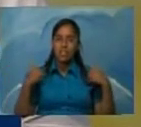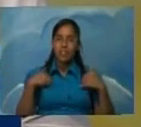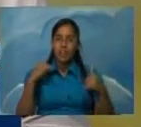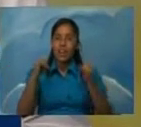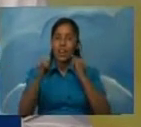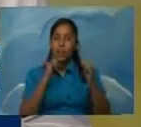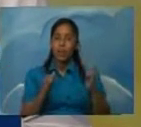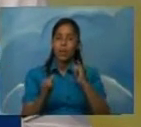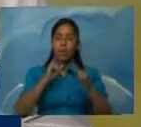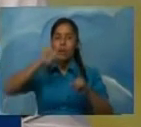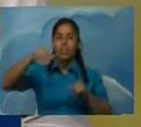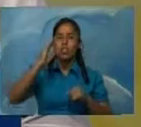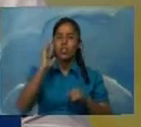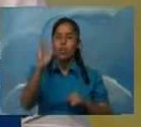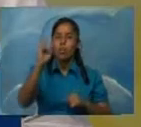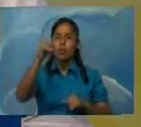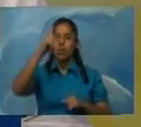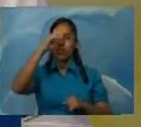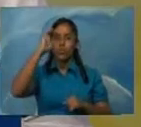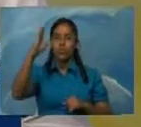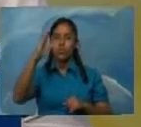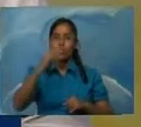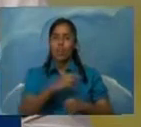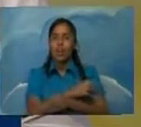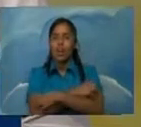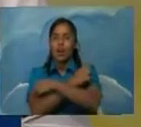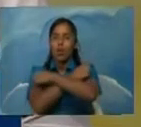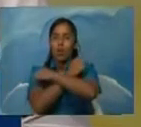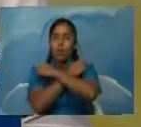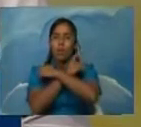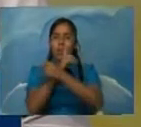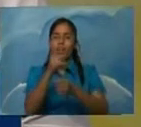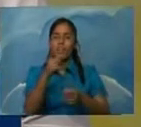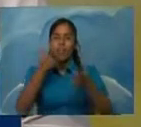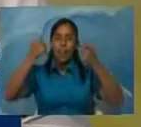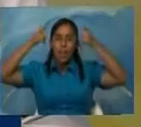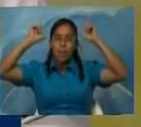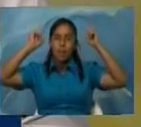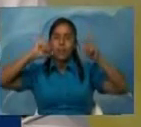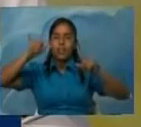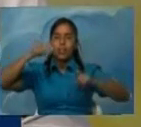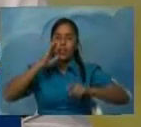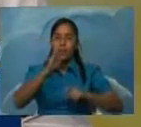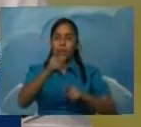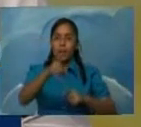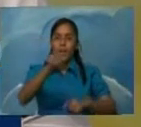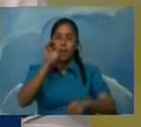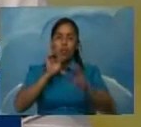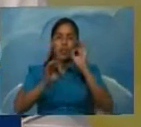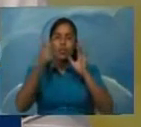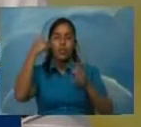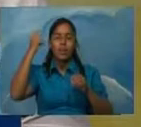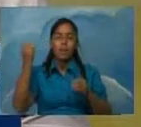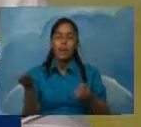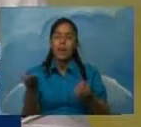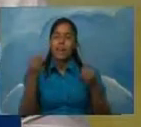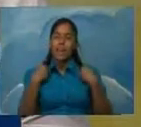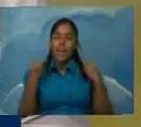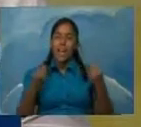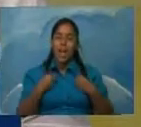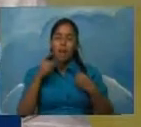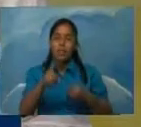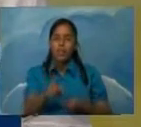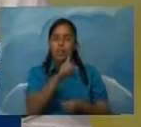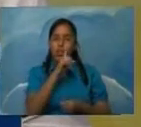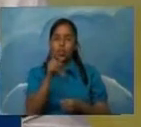tu Dios de las ovejas y de las vacas en el lugar que Jehová escogiere para que habite allí su